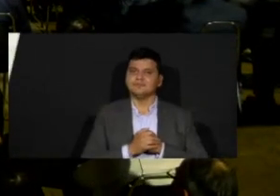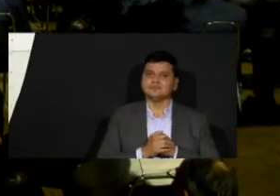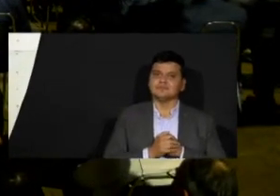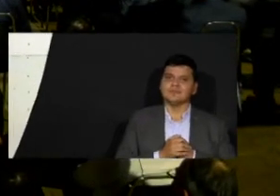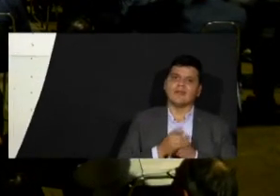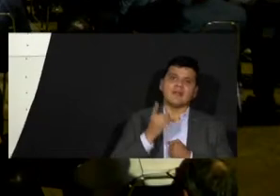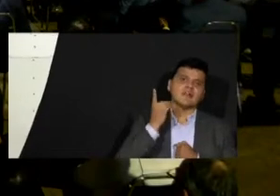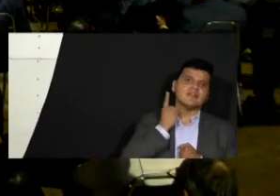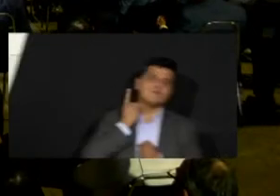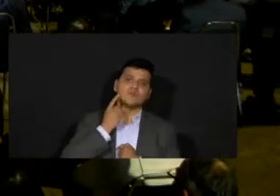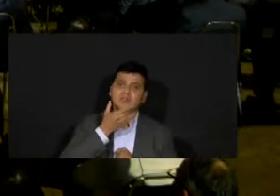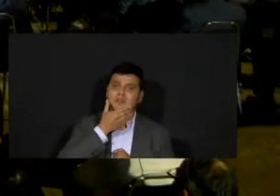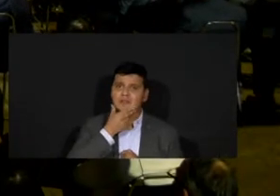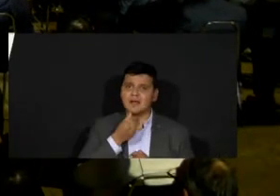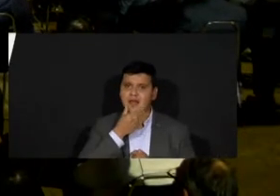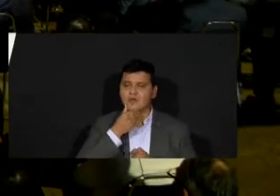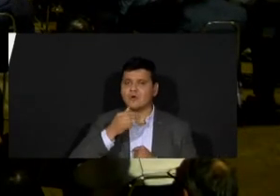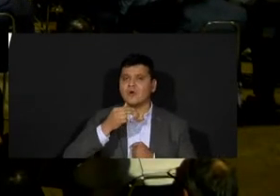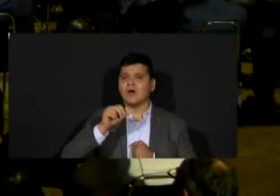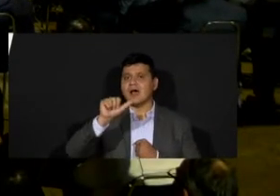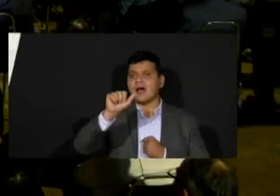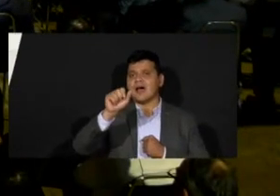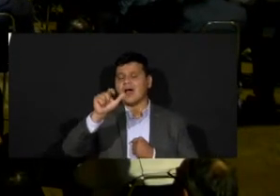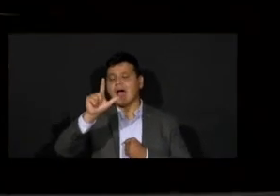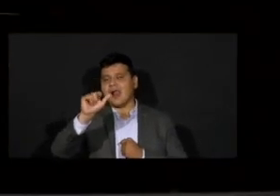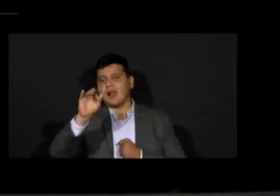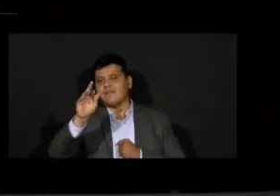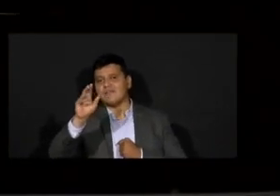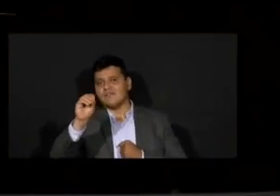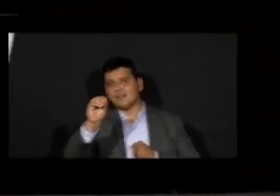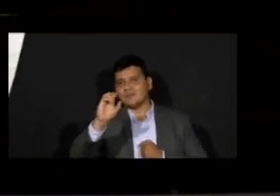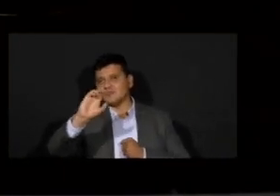Diputado José Alfredo Chávez Madrid.